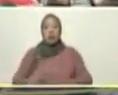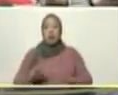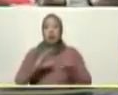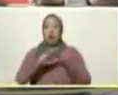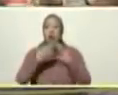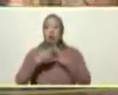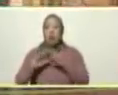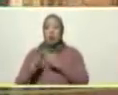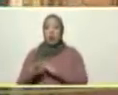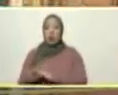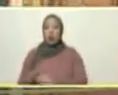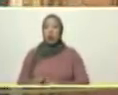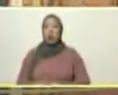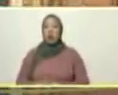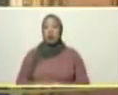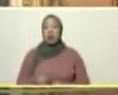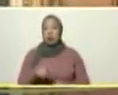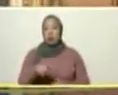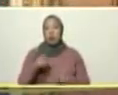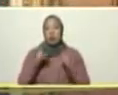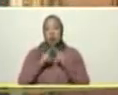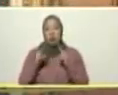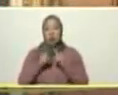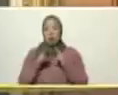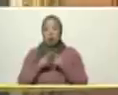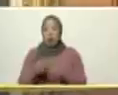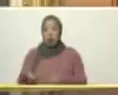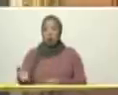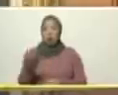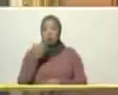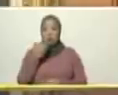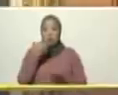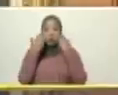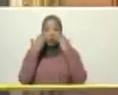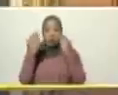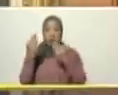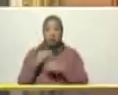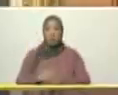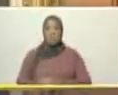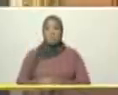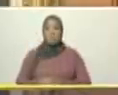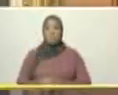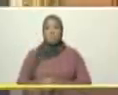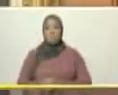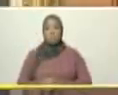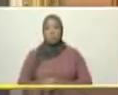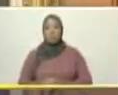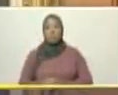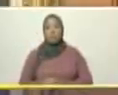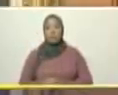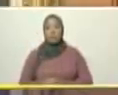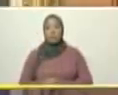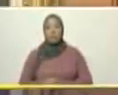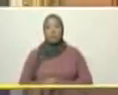comunas. Ustedes lo conocen, el compañero Jorge Arriaza Monserrat.